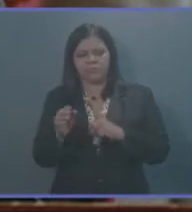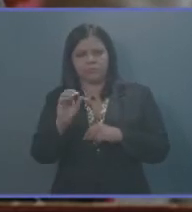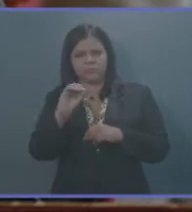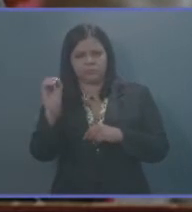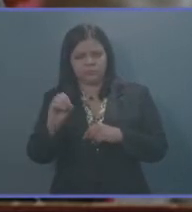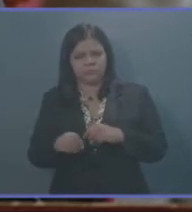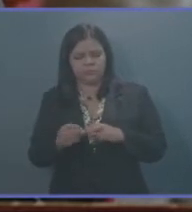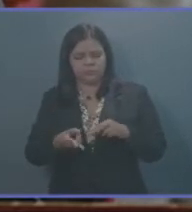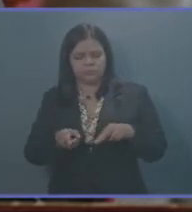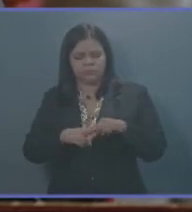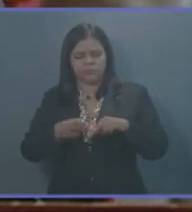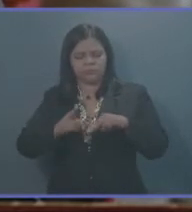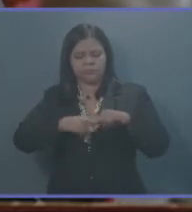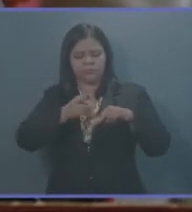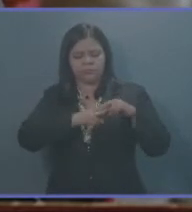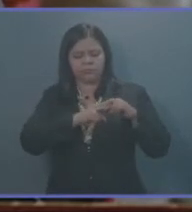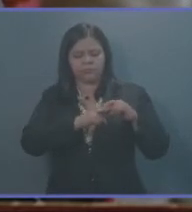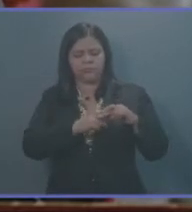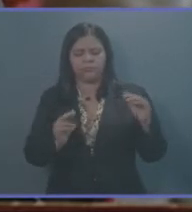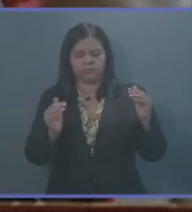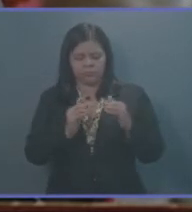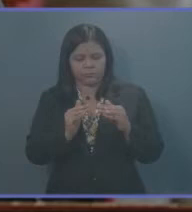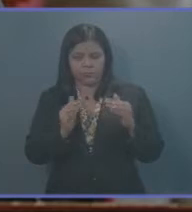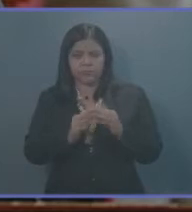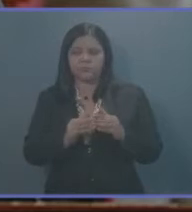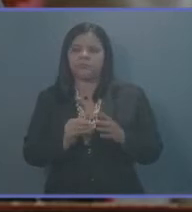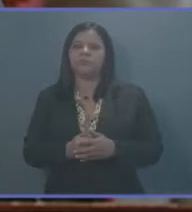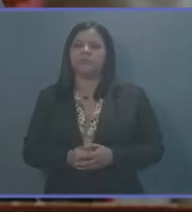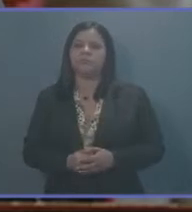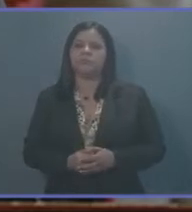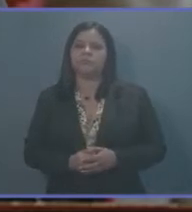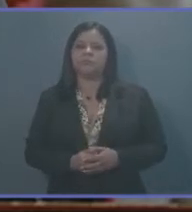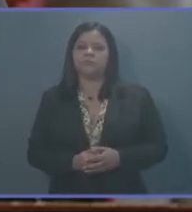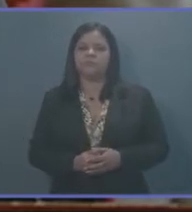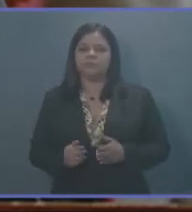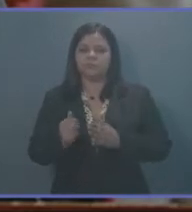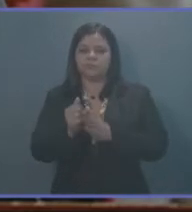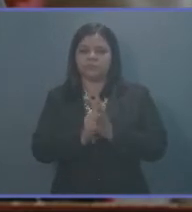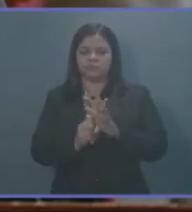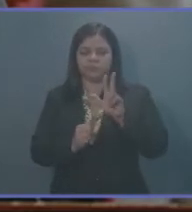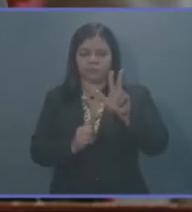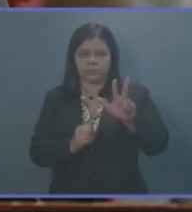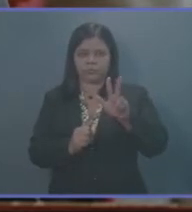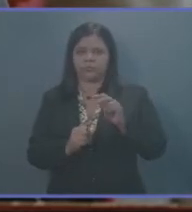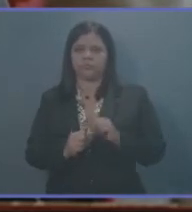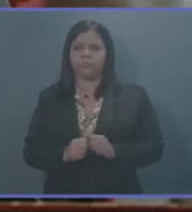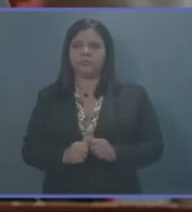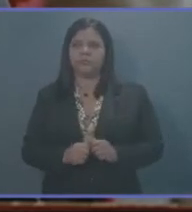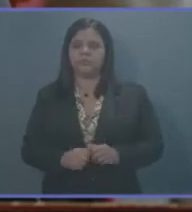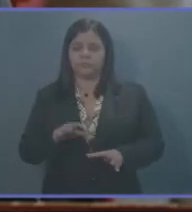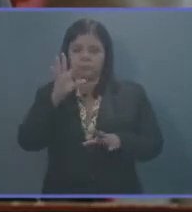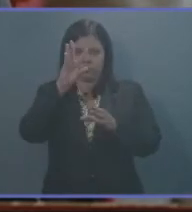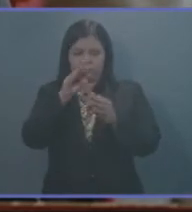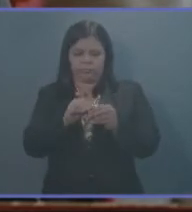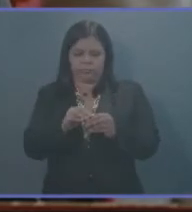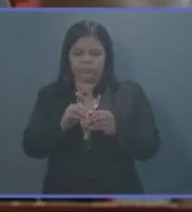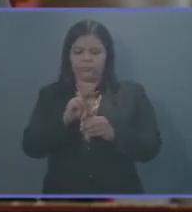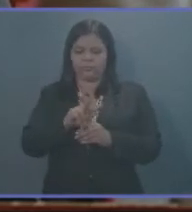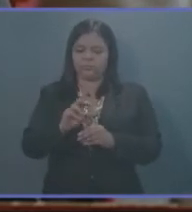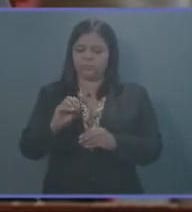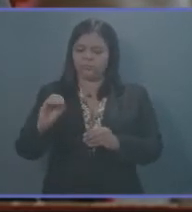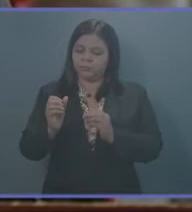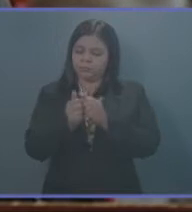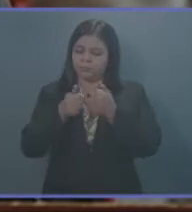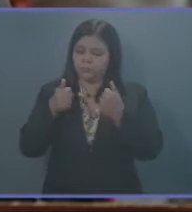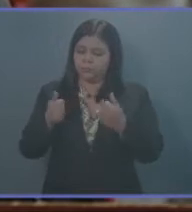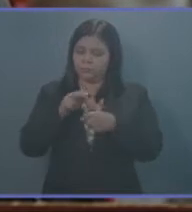la modificación del cronograma de amortización del préstamo. Artículo 3. El monto de $200